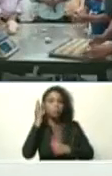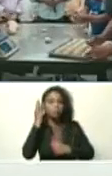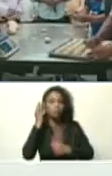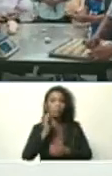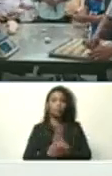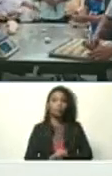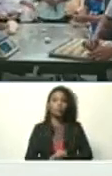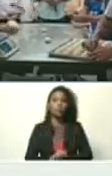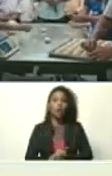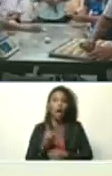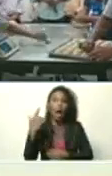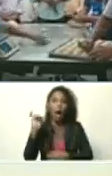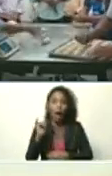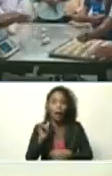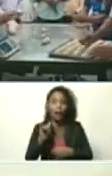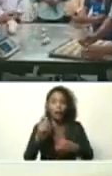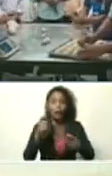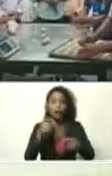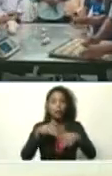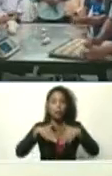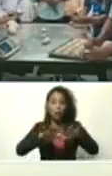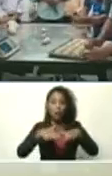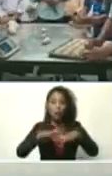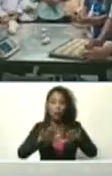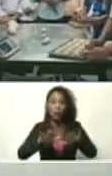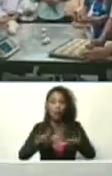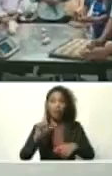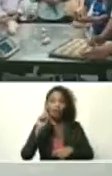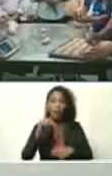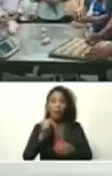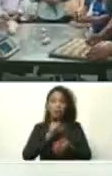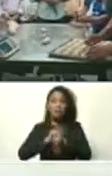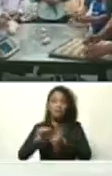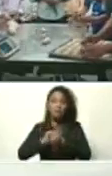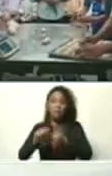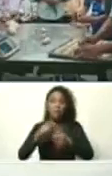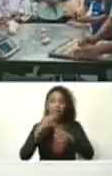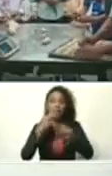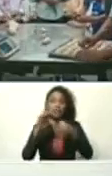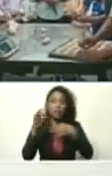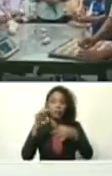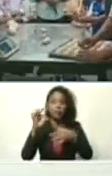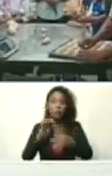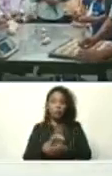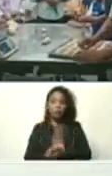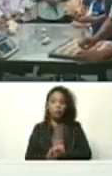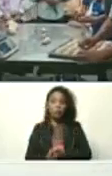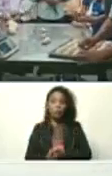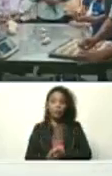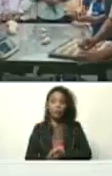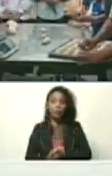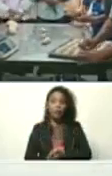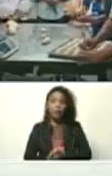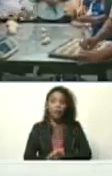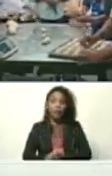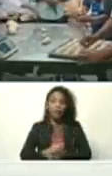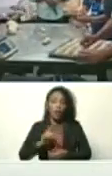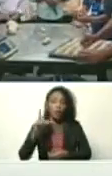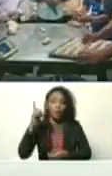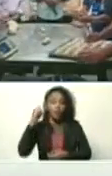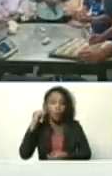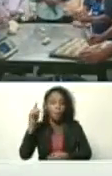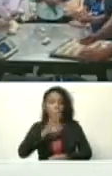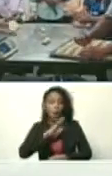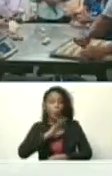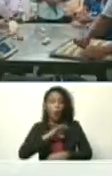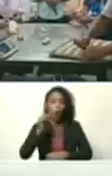queso, textilería también, que este Nereida Herrera tiene su propia